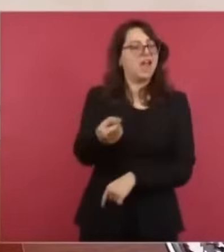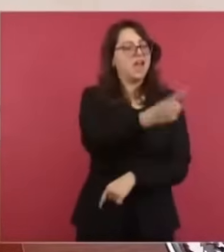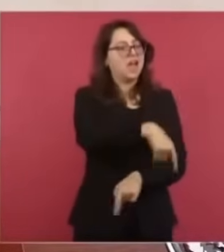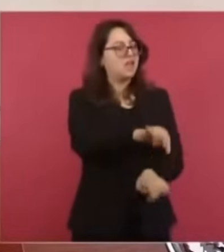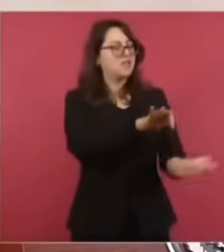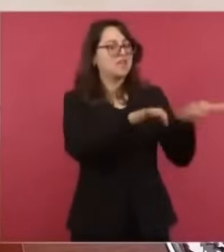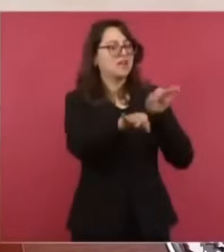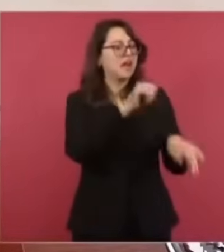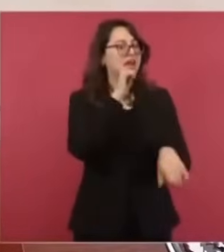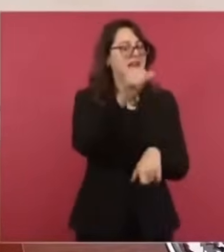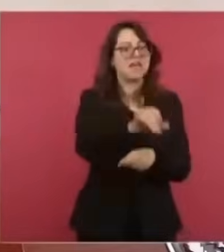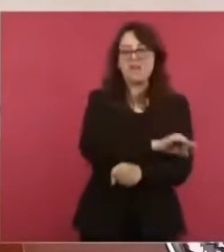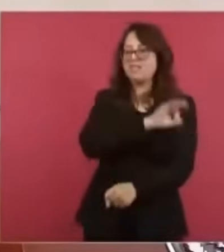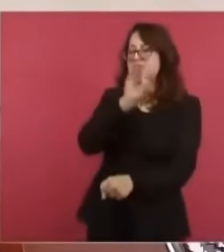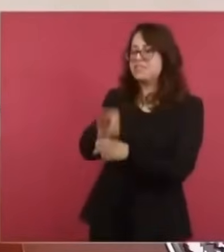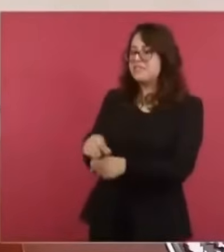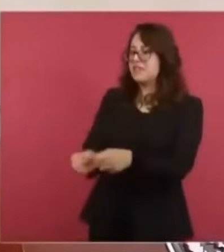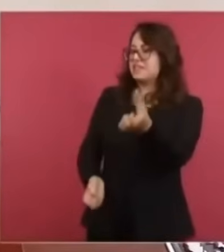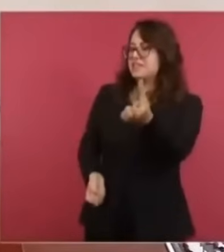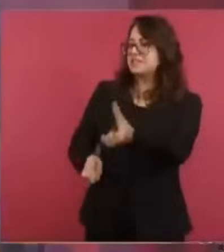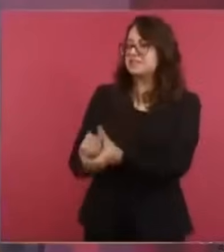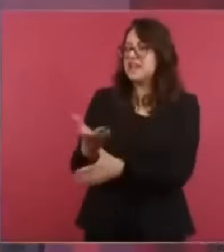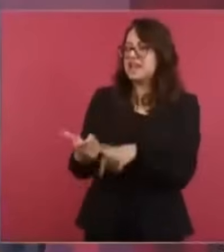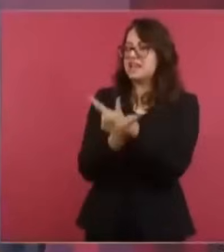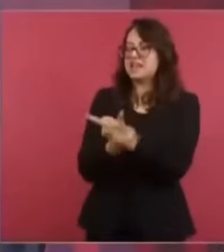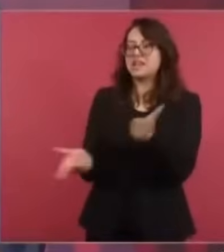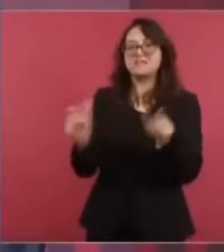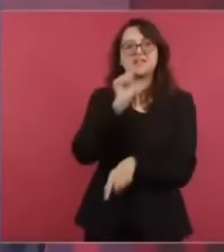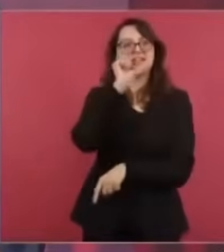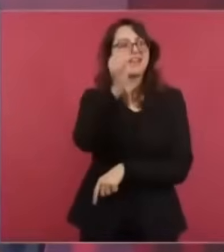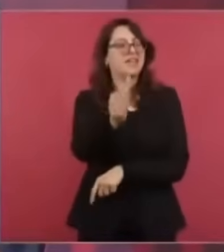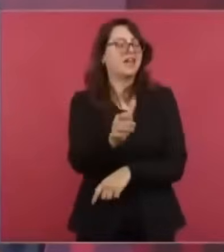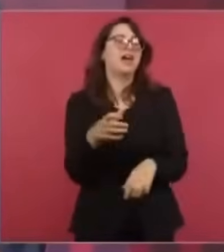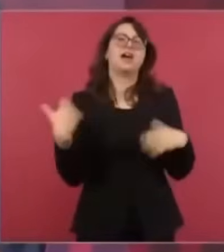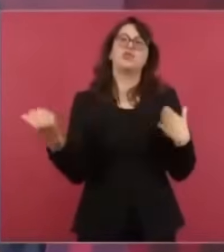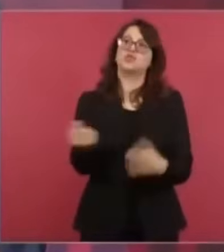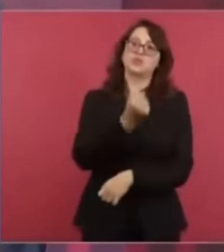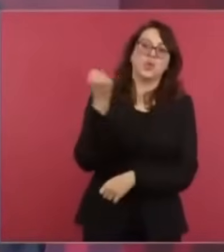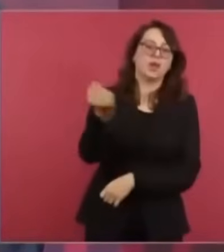ni de la delincuencia organizada ni de cuello blanco. O